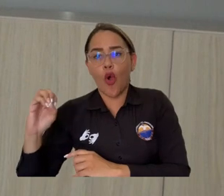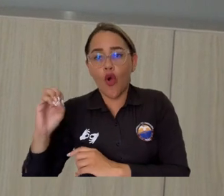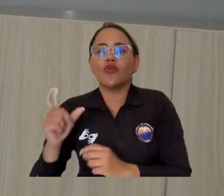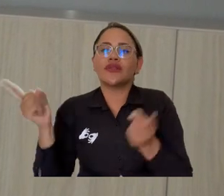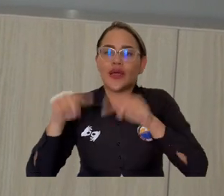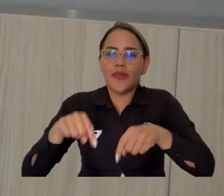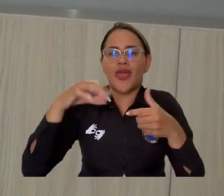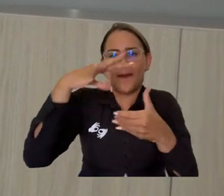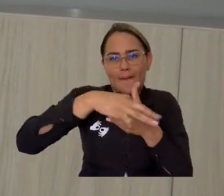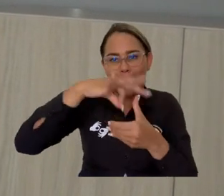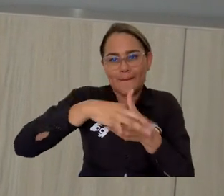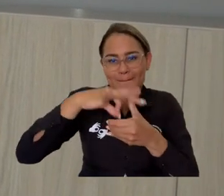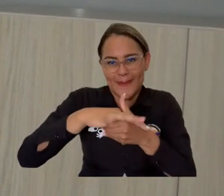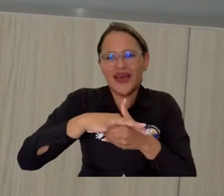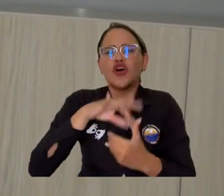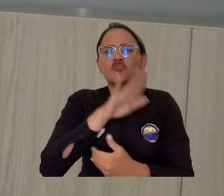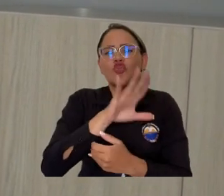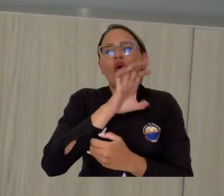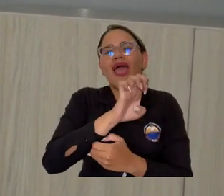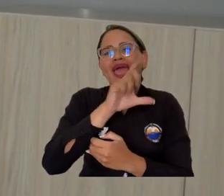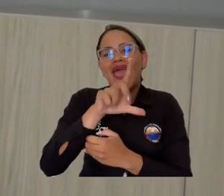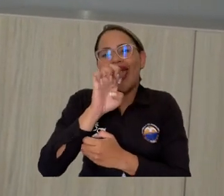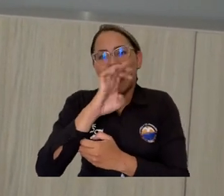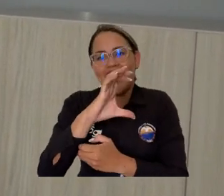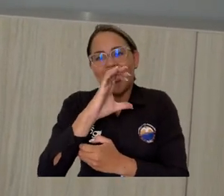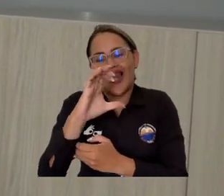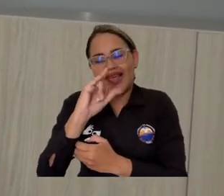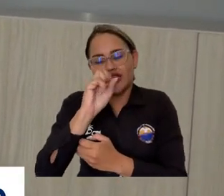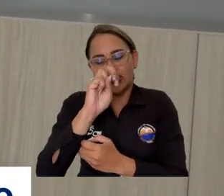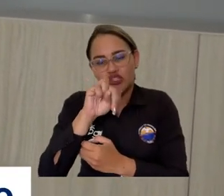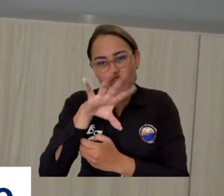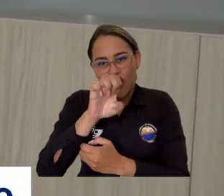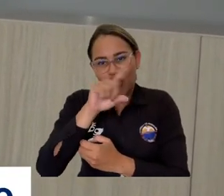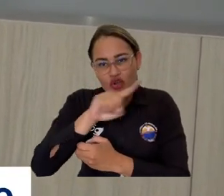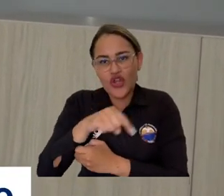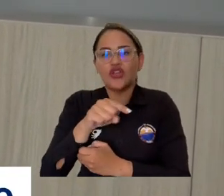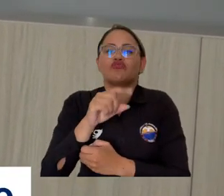www.unimagdalena.edu.co y en la página de elecciones,